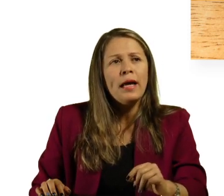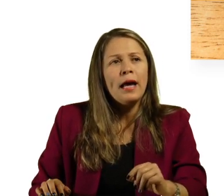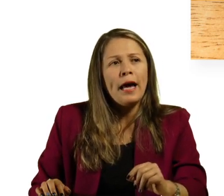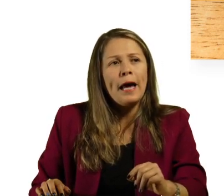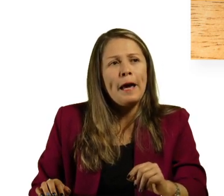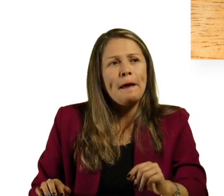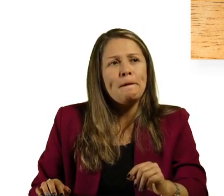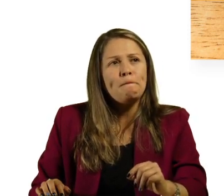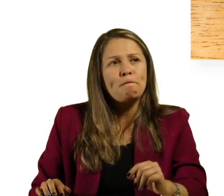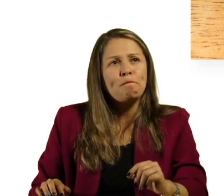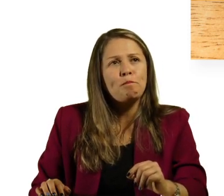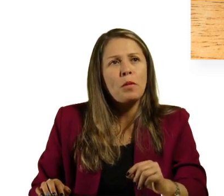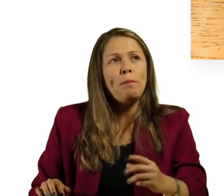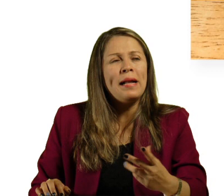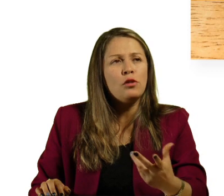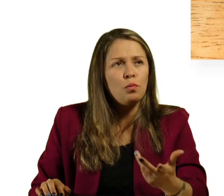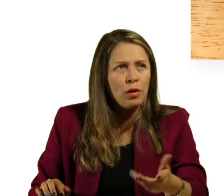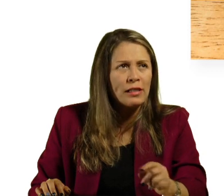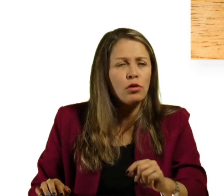sobre